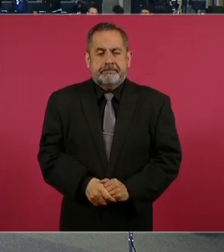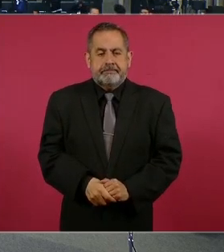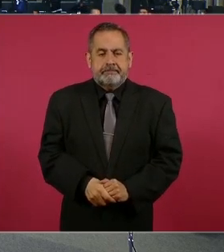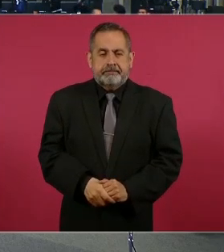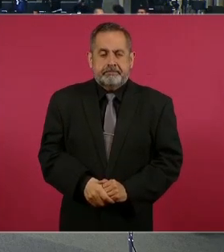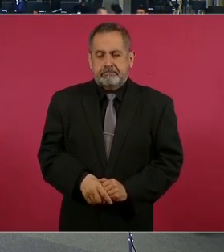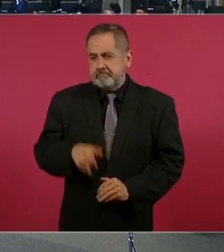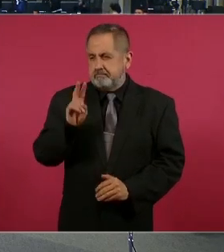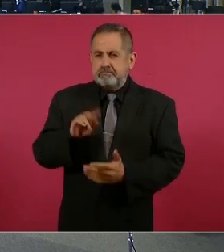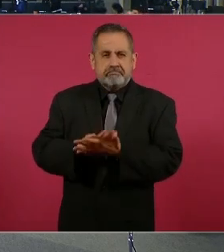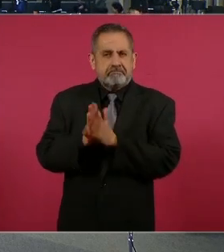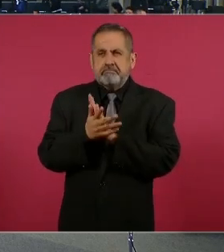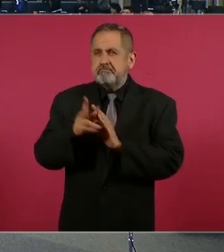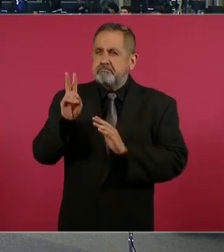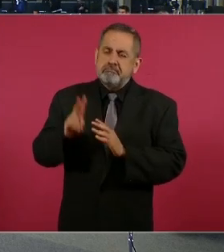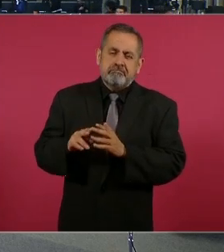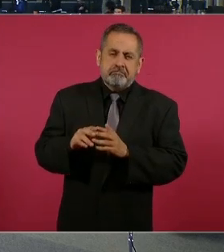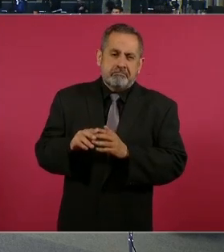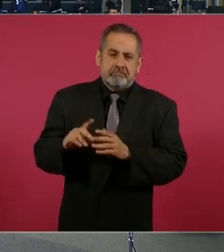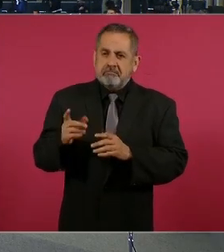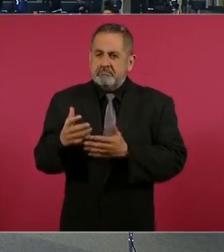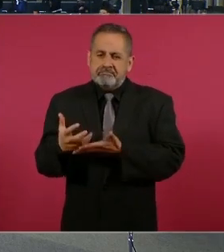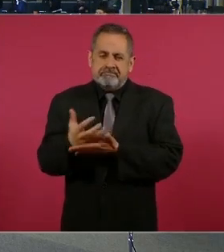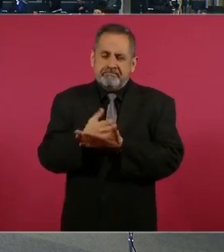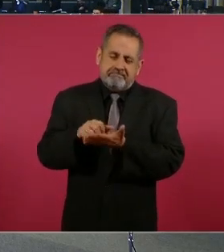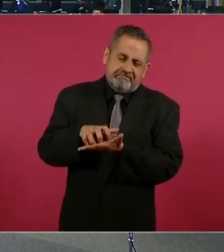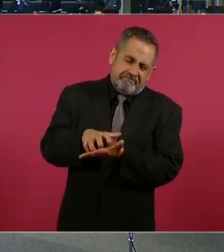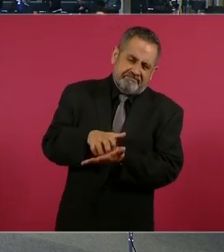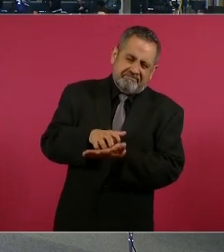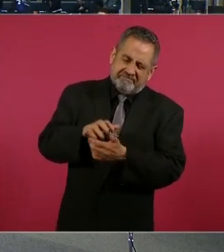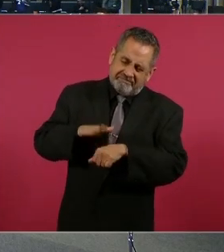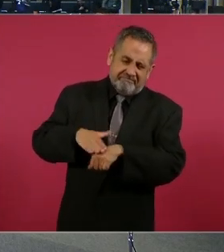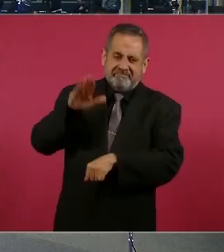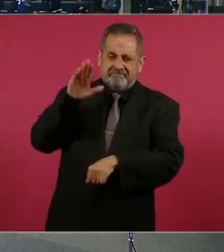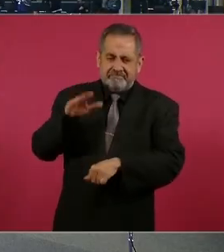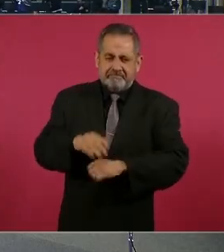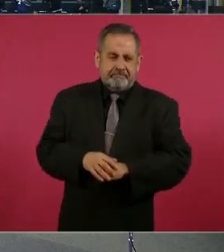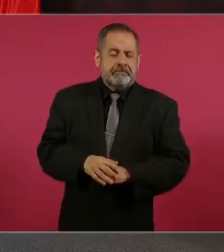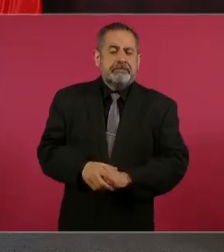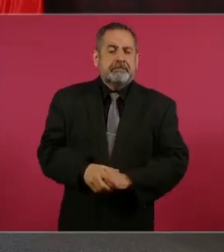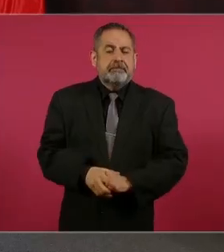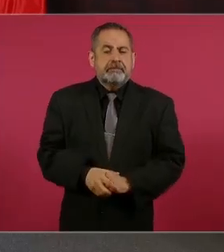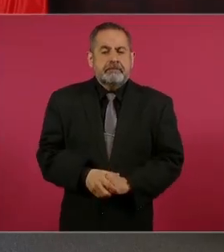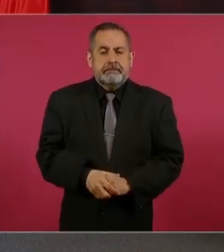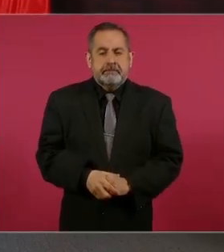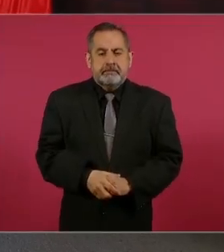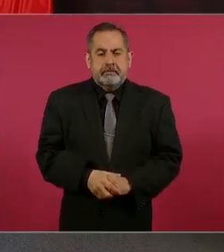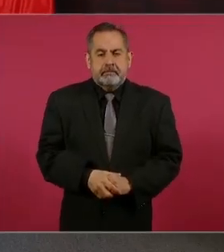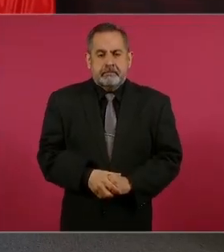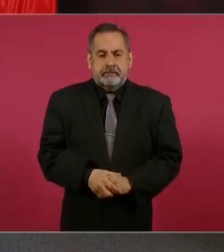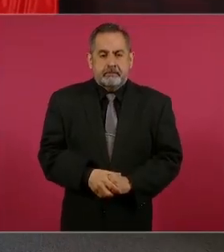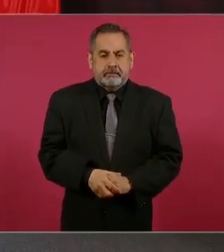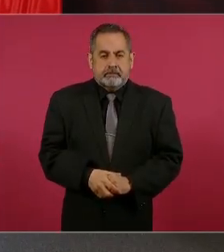en términos reales mucho más. Y